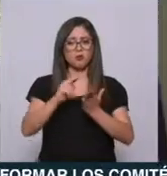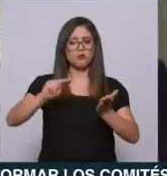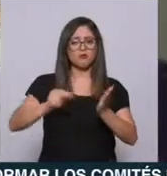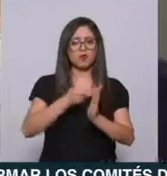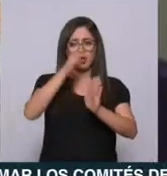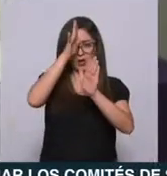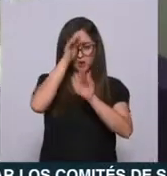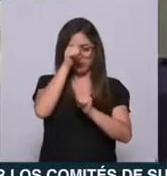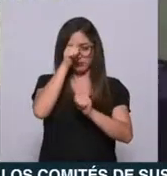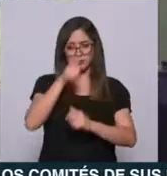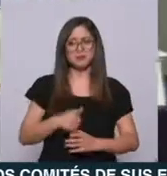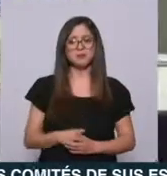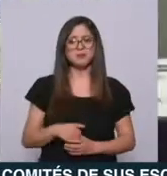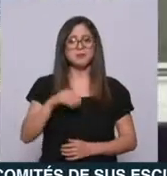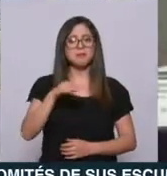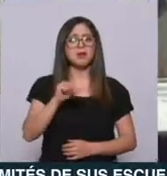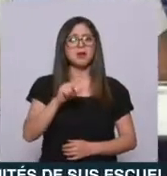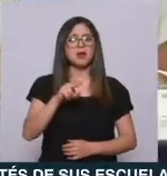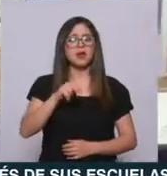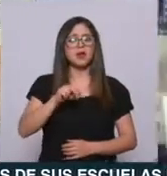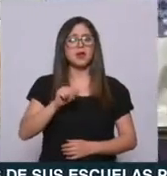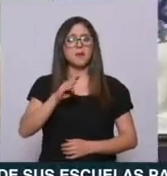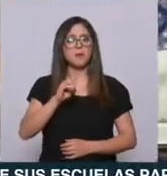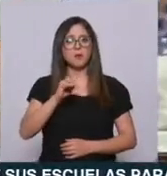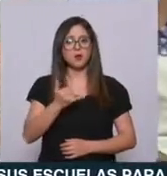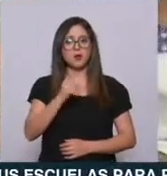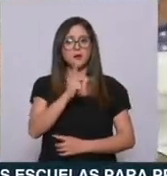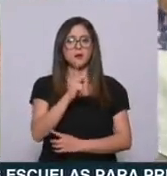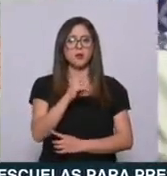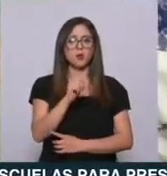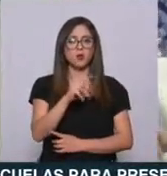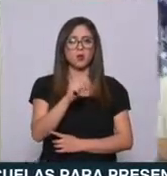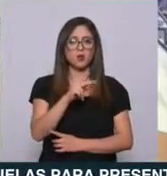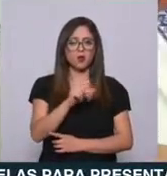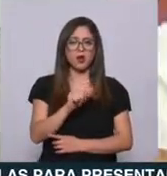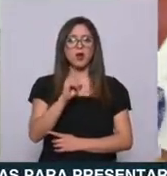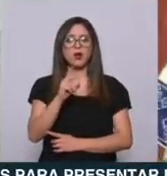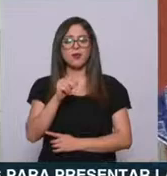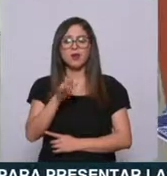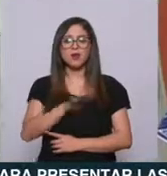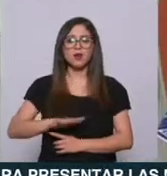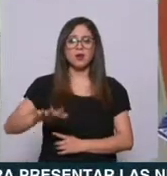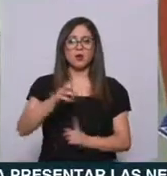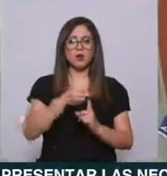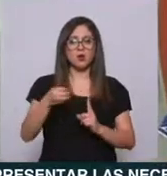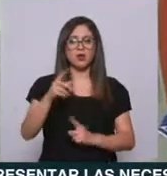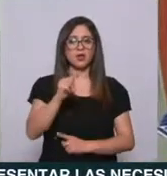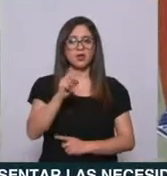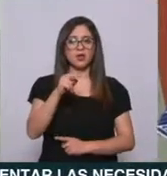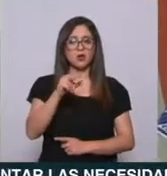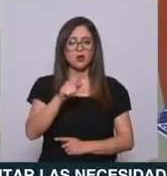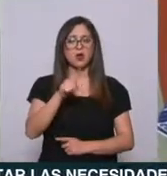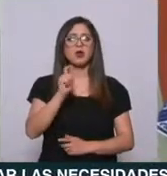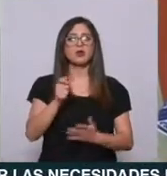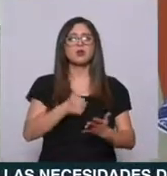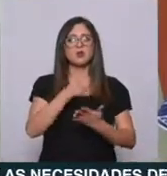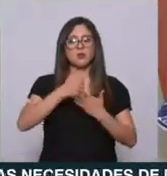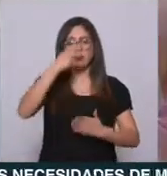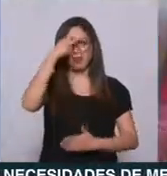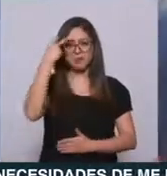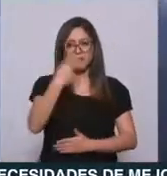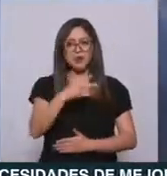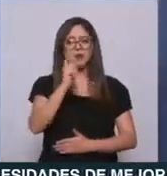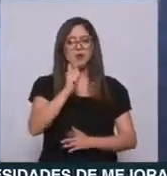colaboración. Mariana Boy, Procuradora Ambiental y del Ordenamiento Territorial de la Ciudad de México, resaltó que si bien en materia